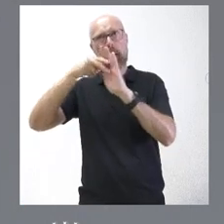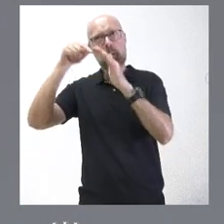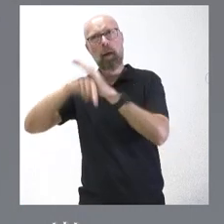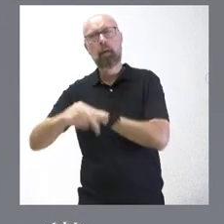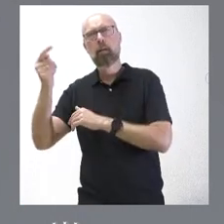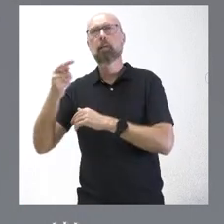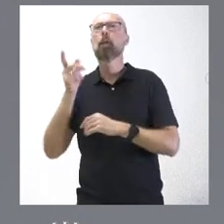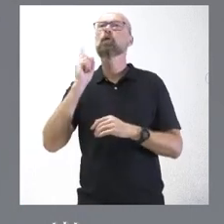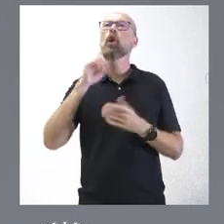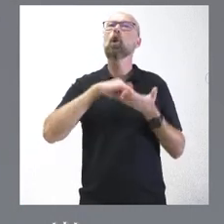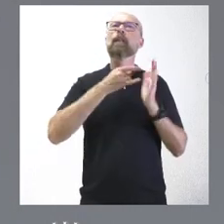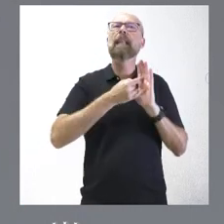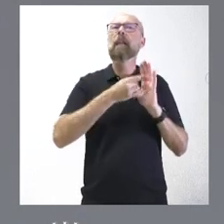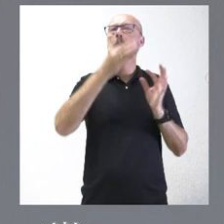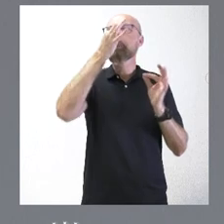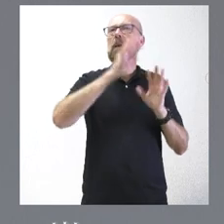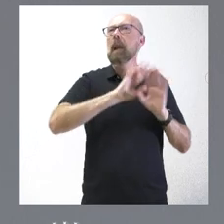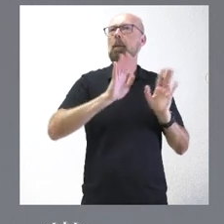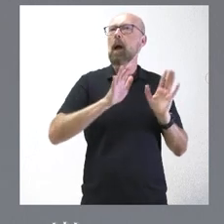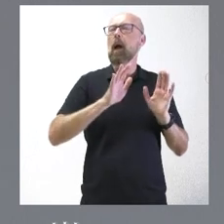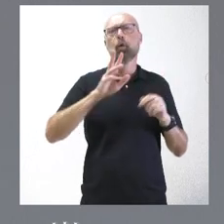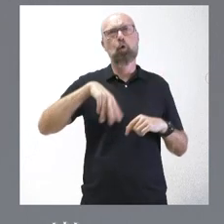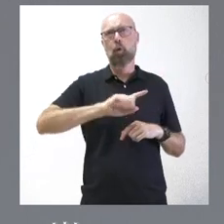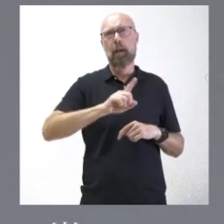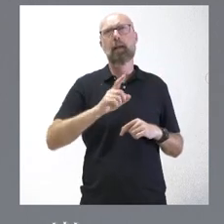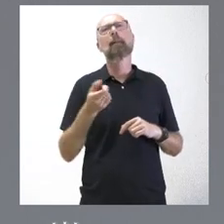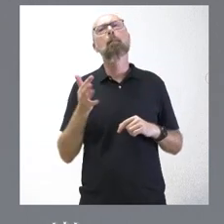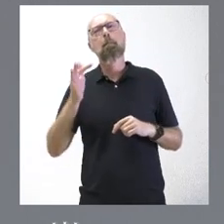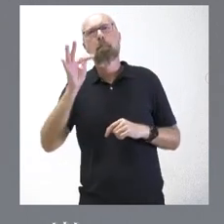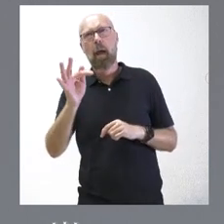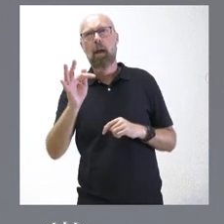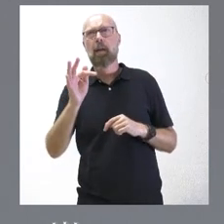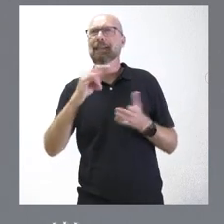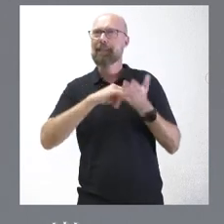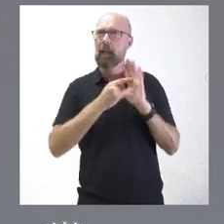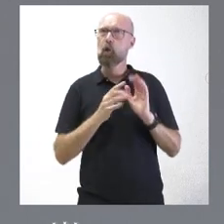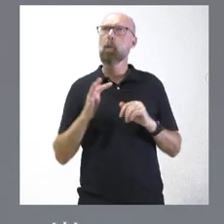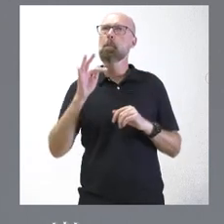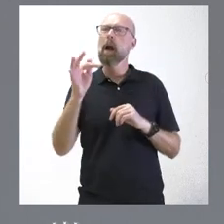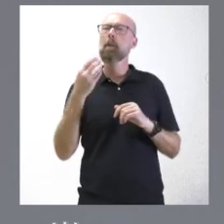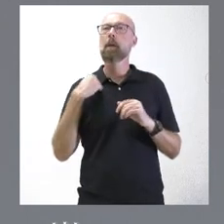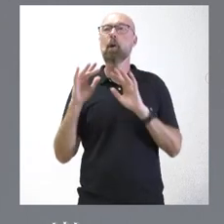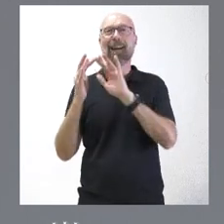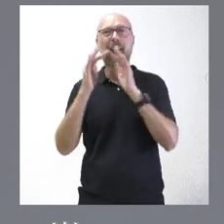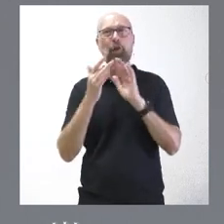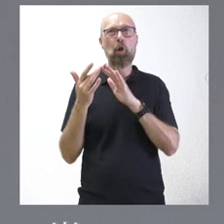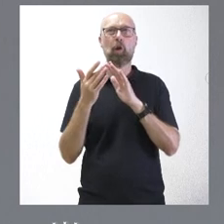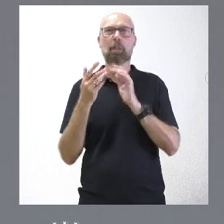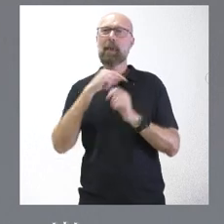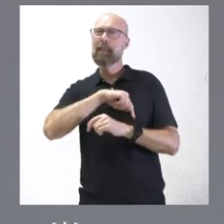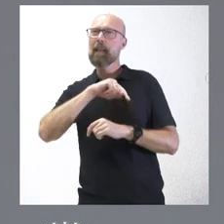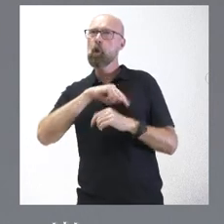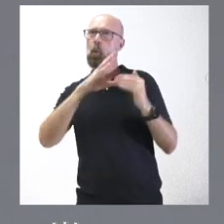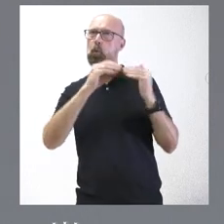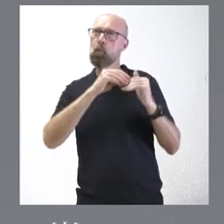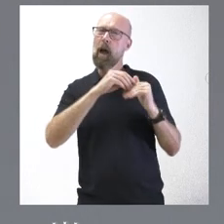técnicos por decirlo de alguna manera sino también como les indicaba antes esa relación o esas percepciones de los usuarios de